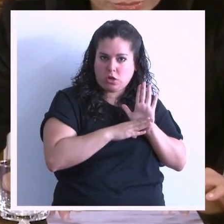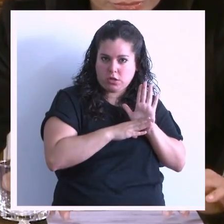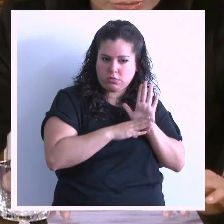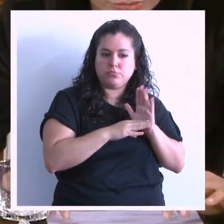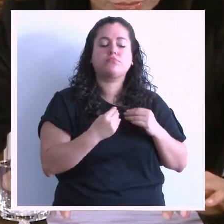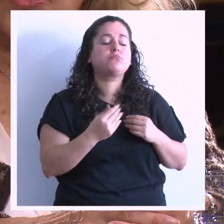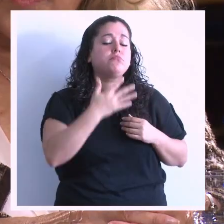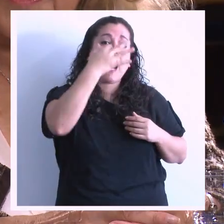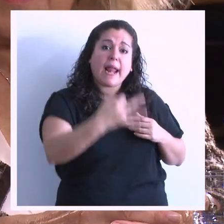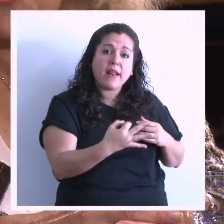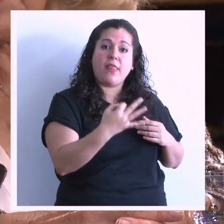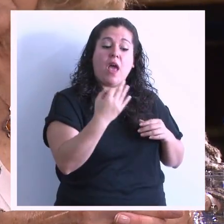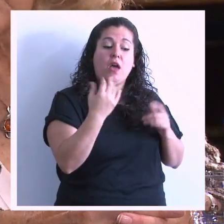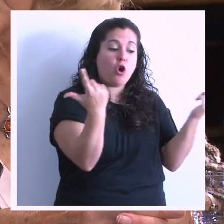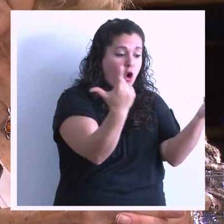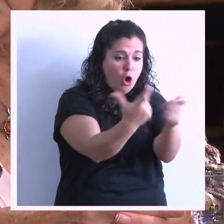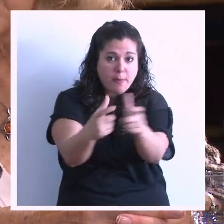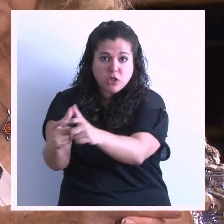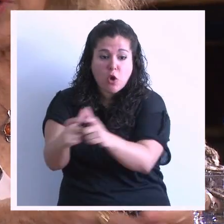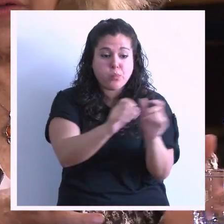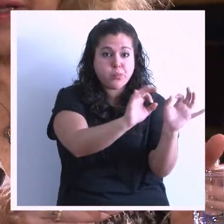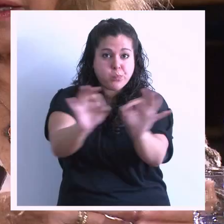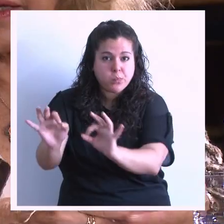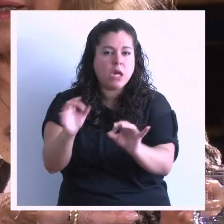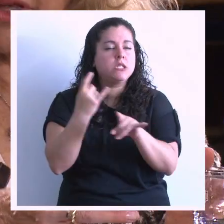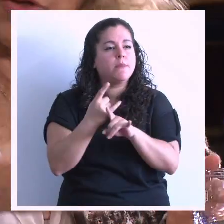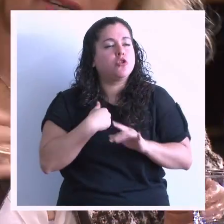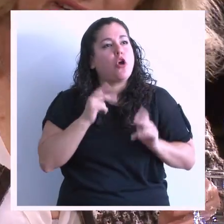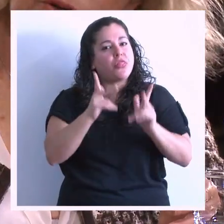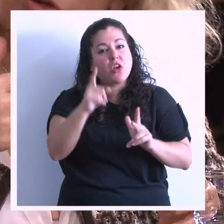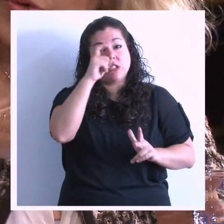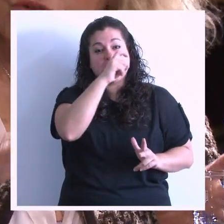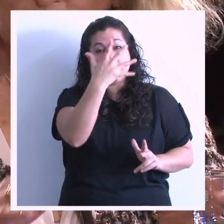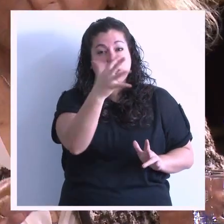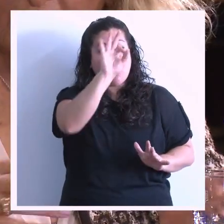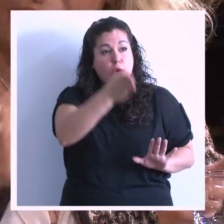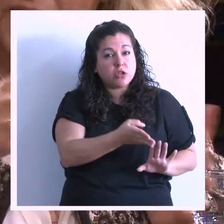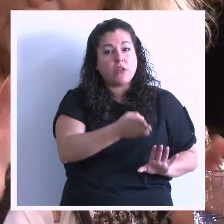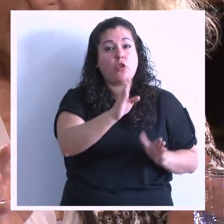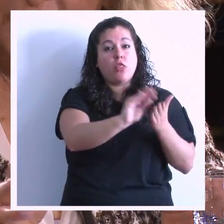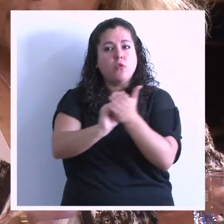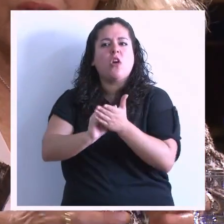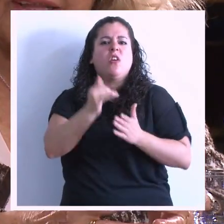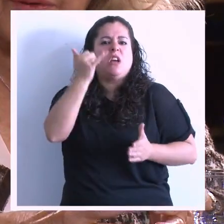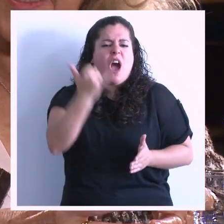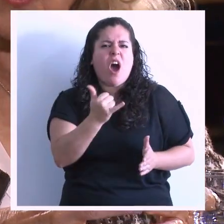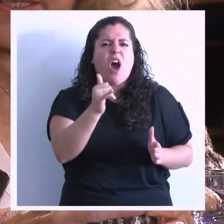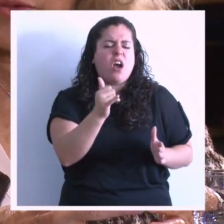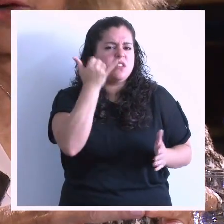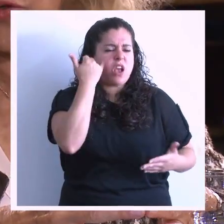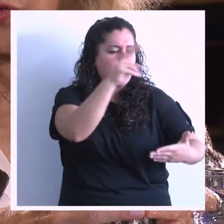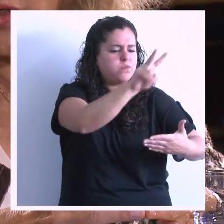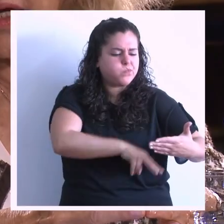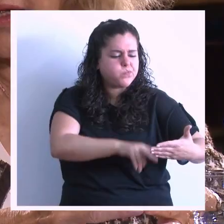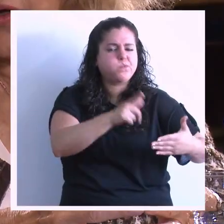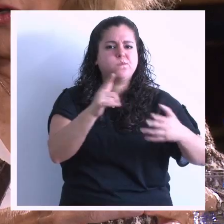amplio? Yo creo que sí, nosotros lo que pensamos es en el momento en que se ponga en tratamiento, que se traten otros proyectos que están antes y se ponga en tratamiento,